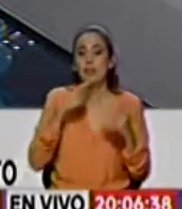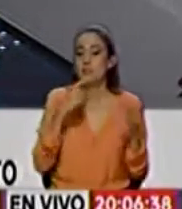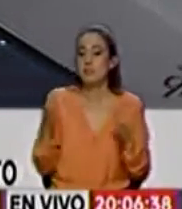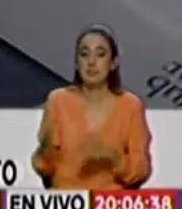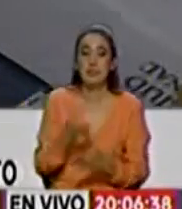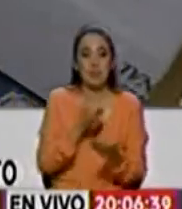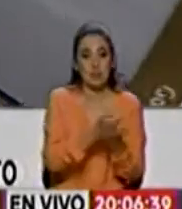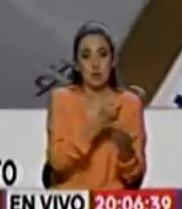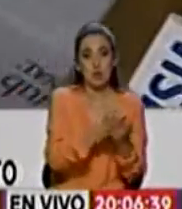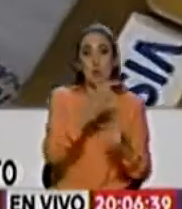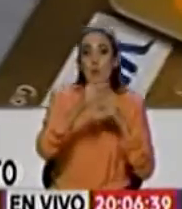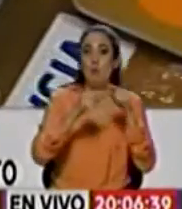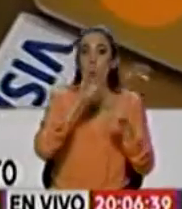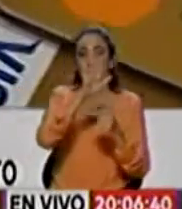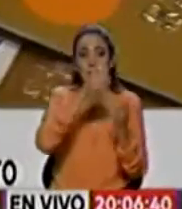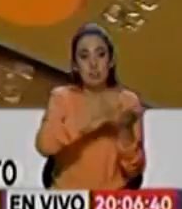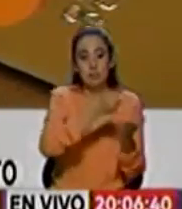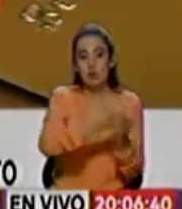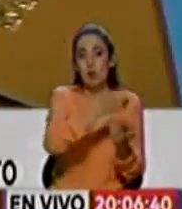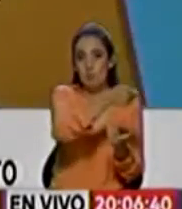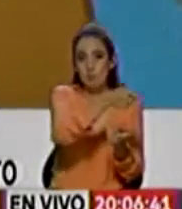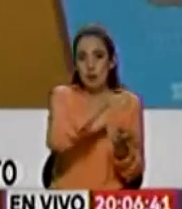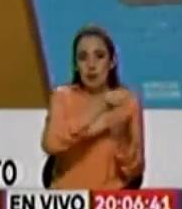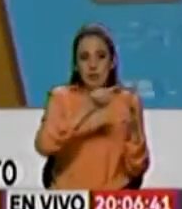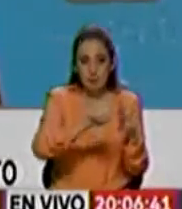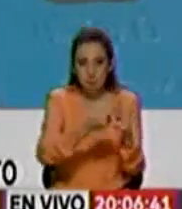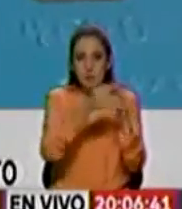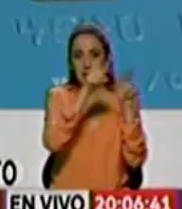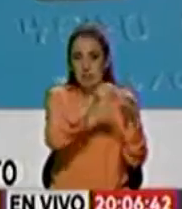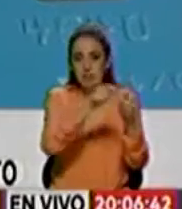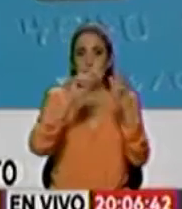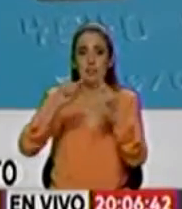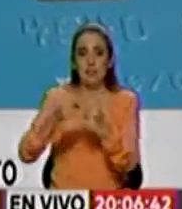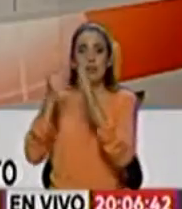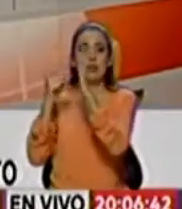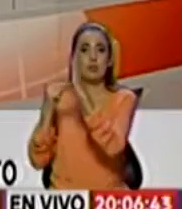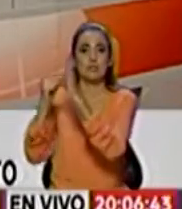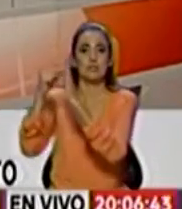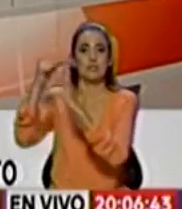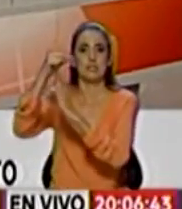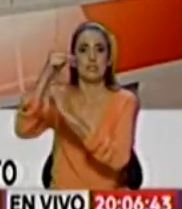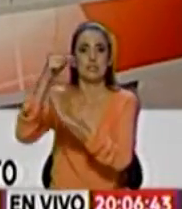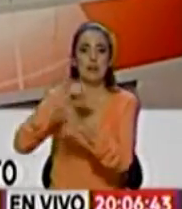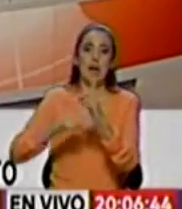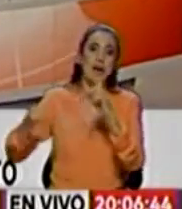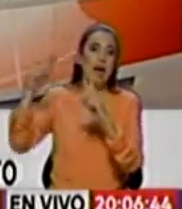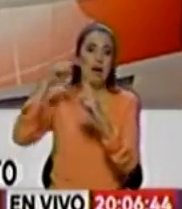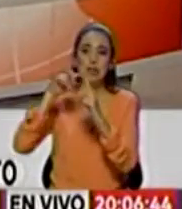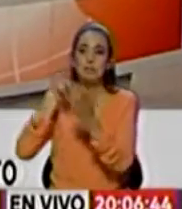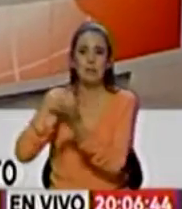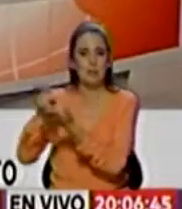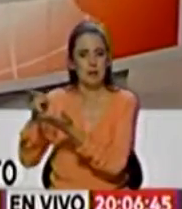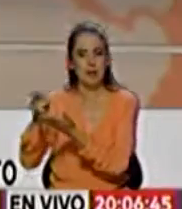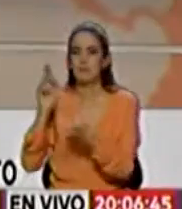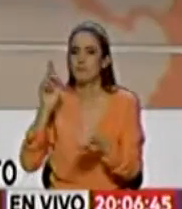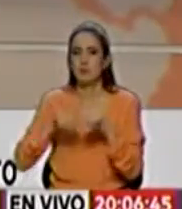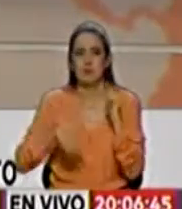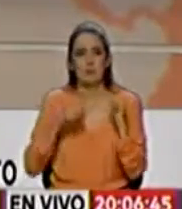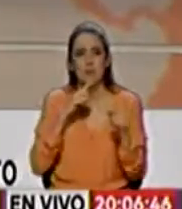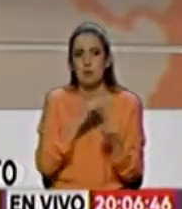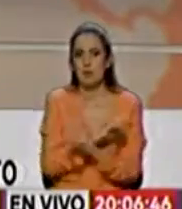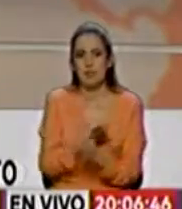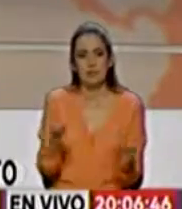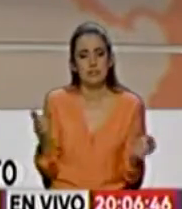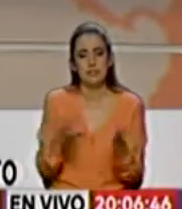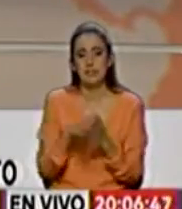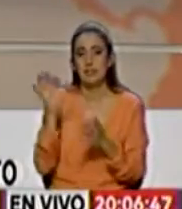en compras realizadas con tarjeta de crédito corran desde el momento de la transacción. La Defensoría del Pueblo, institución que había presentado